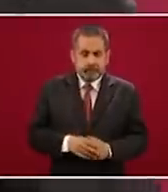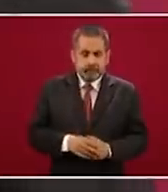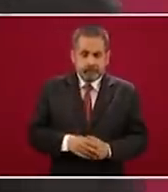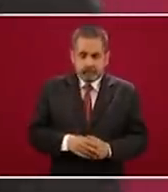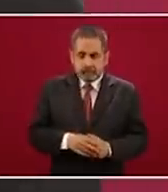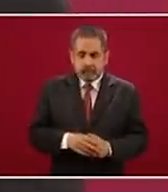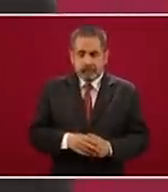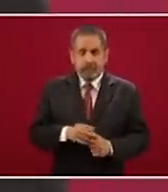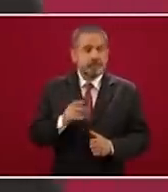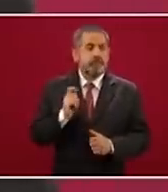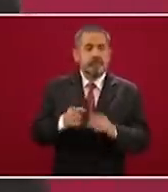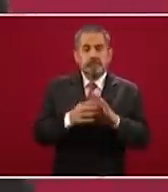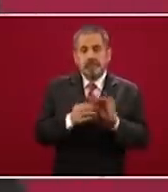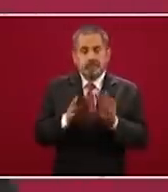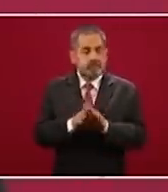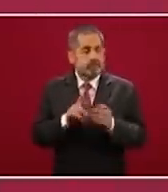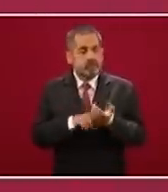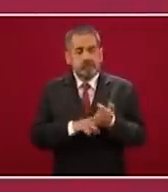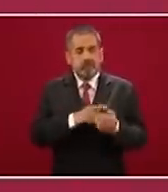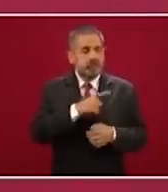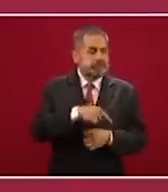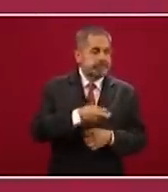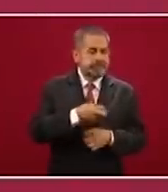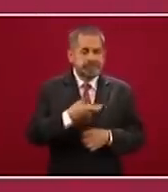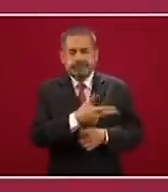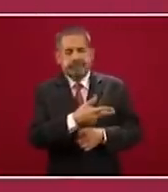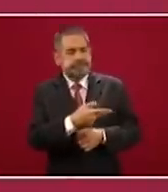van a terminar estigmatizados,